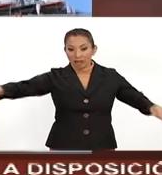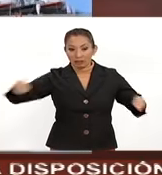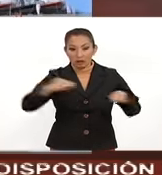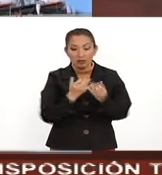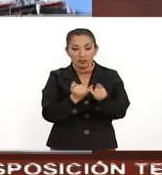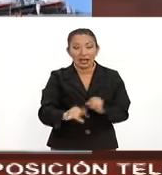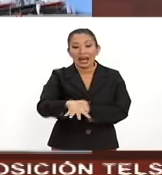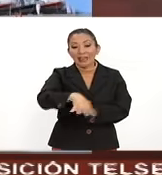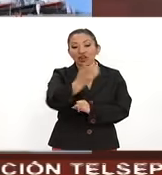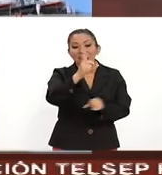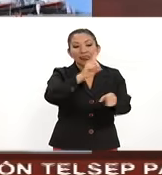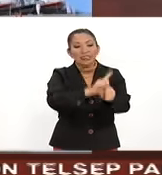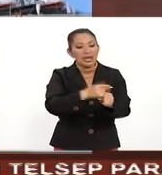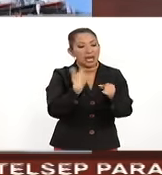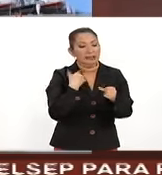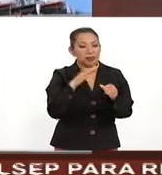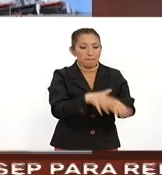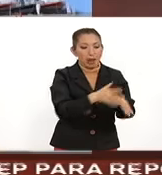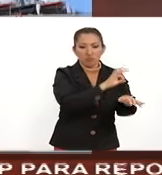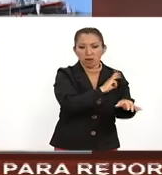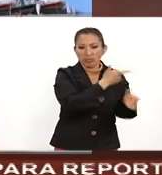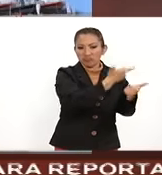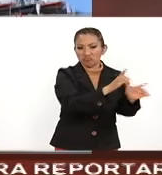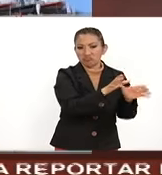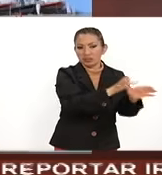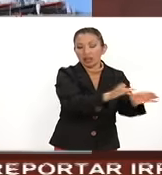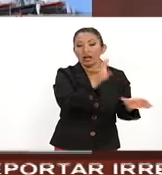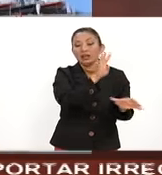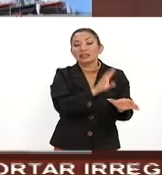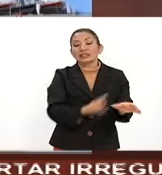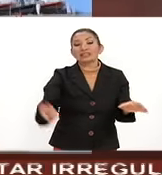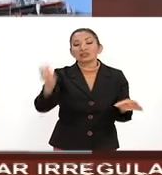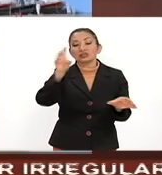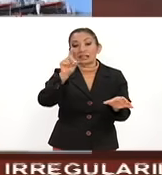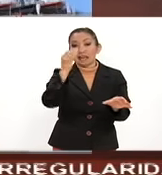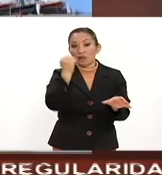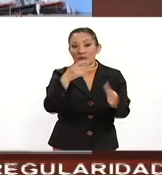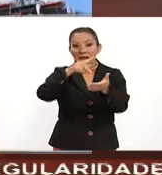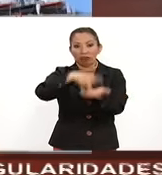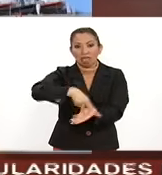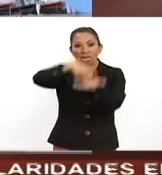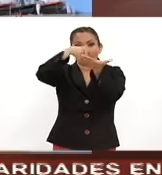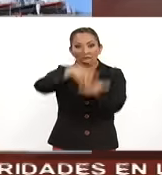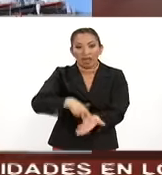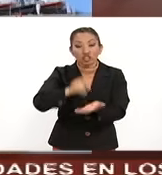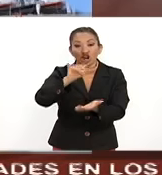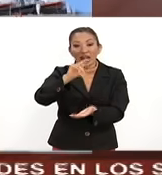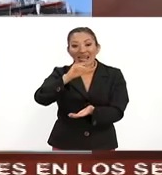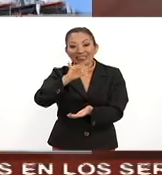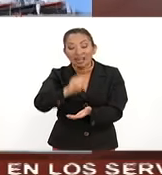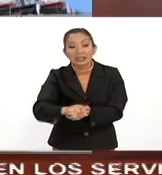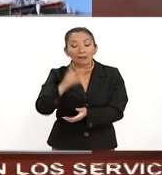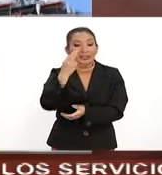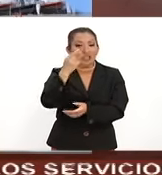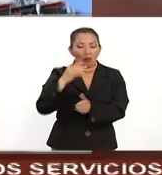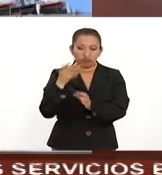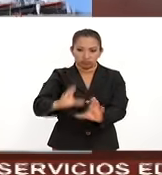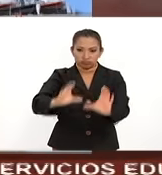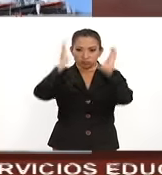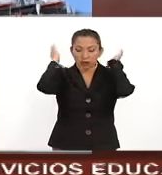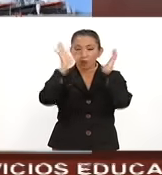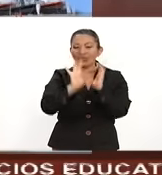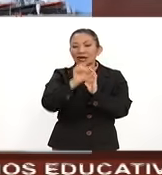autonomía de 14 días en mar, capacidad de carga de 239 toneladas, así como una velocidad de 25 nudos, equivalente